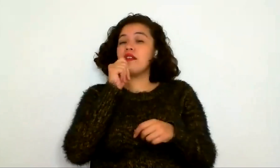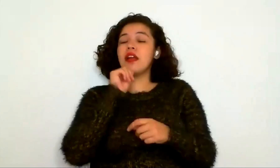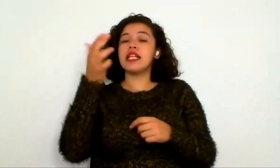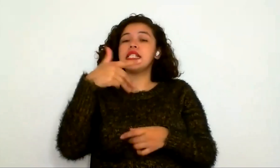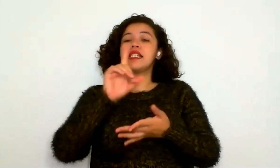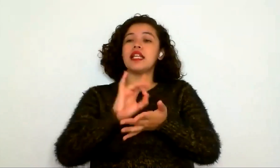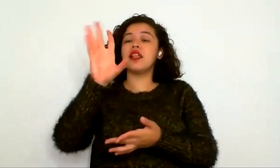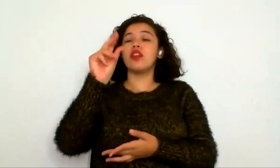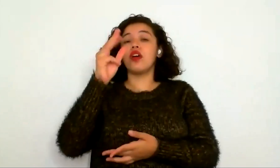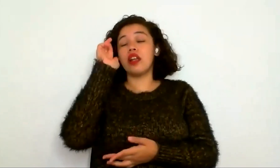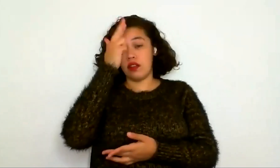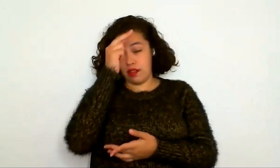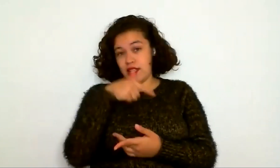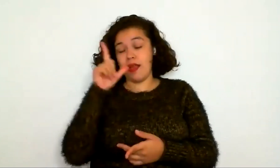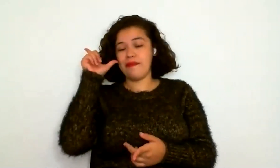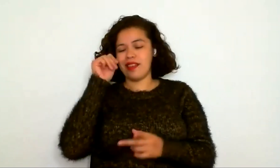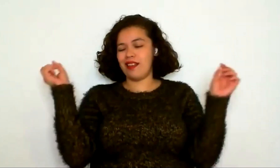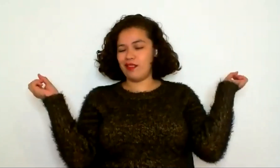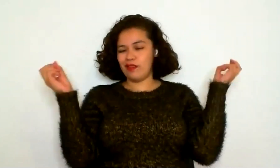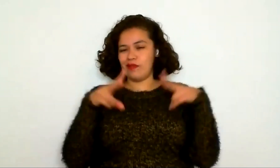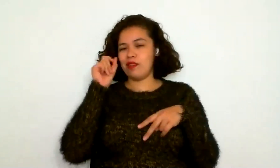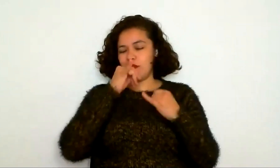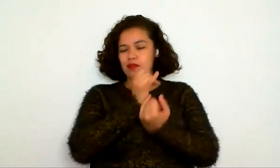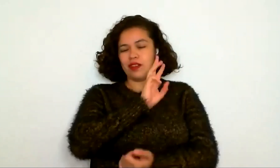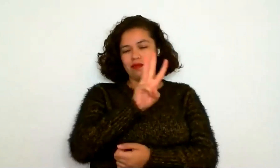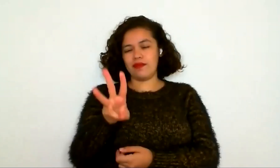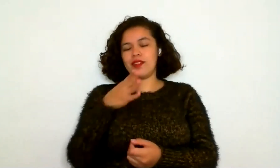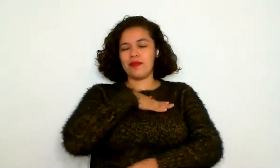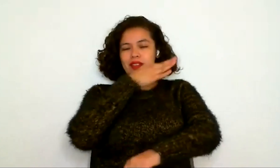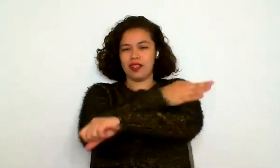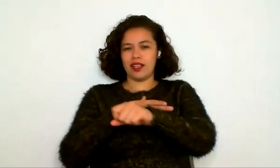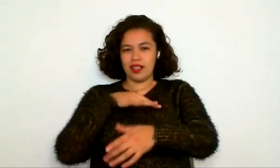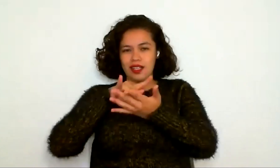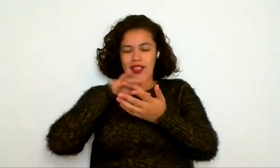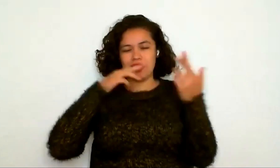recuerden hacerlo. Y nos vemos el día de mañana con la misma liga de acceso. Que tengan buena tarde.